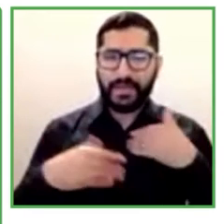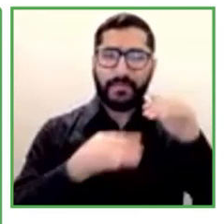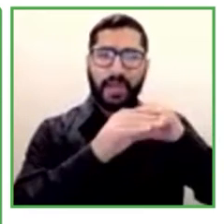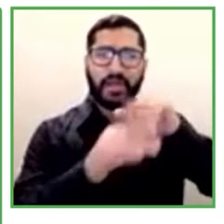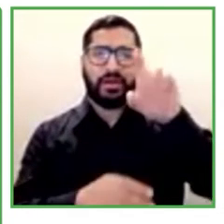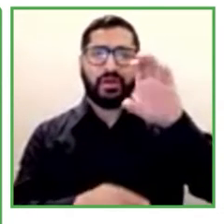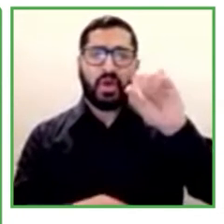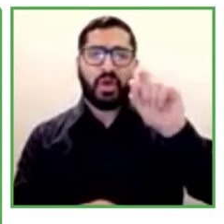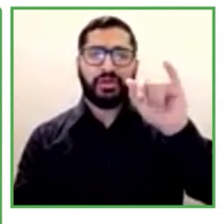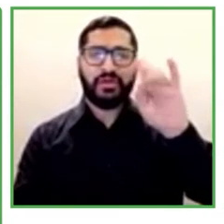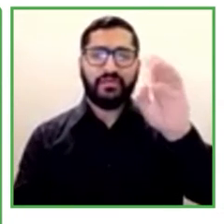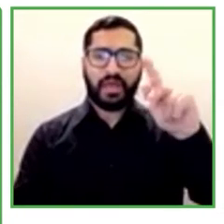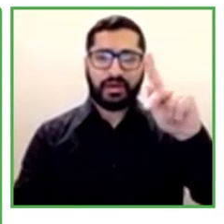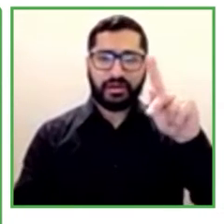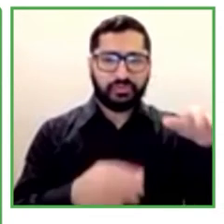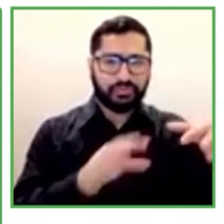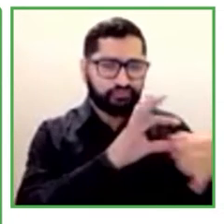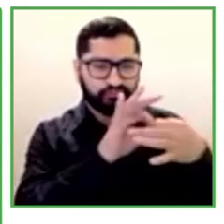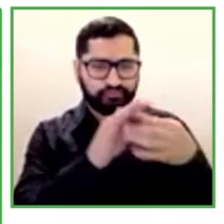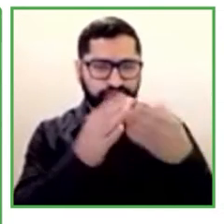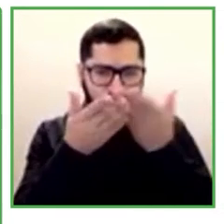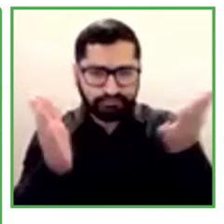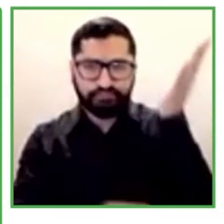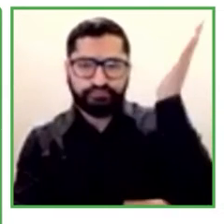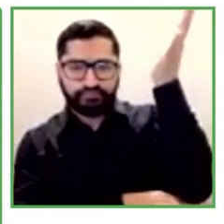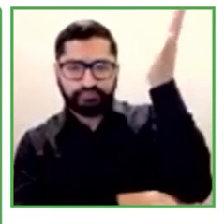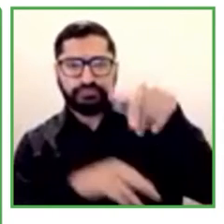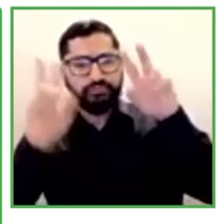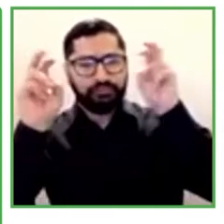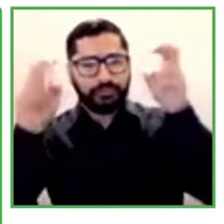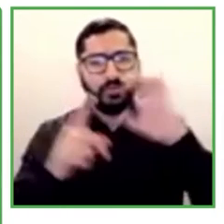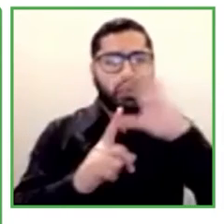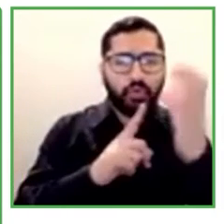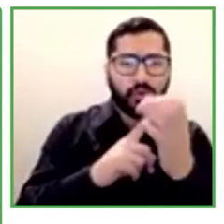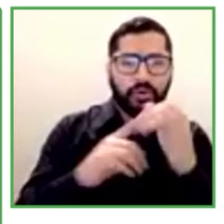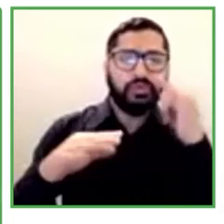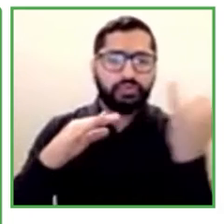hablar de la cultura inclusiva que tiene nuestro banco. La siguiente.